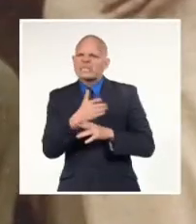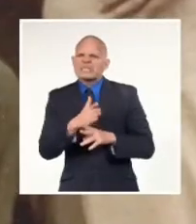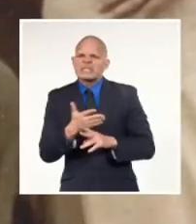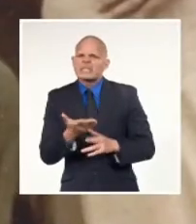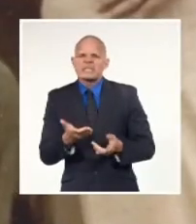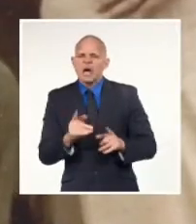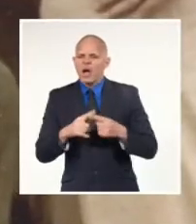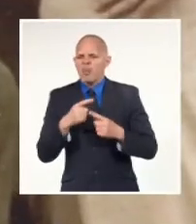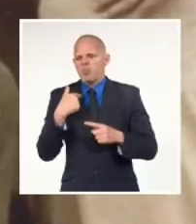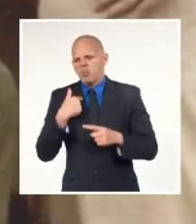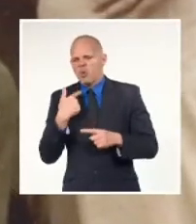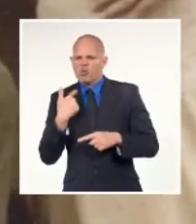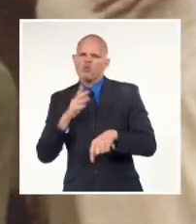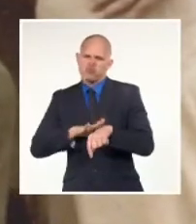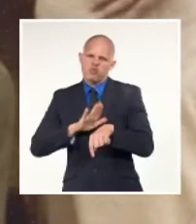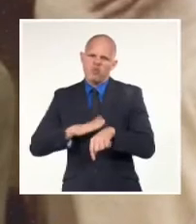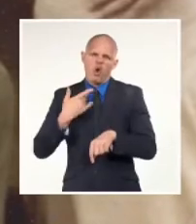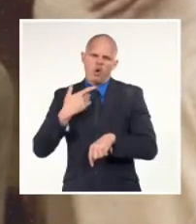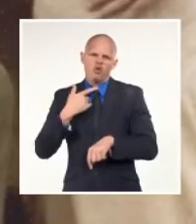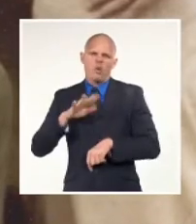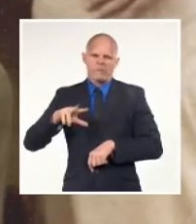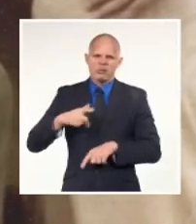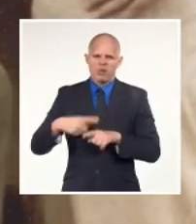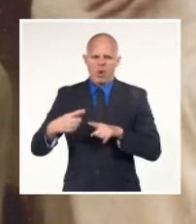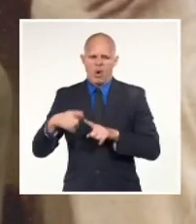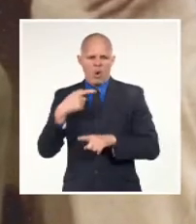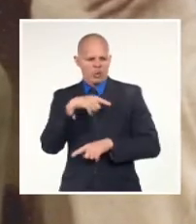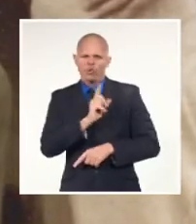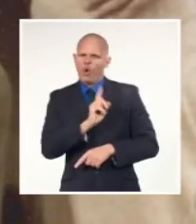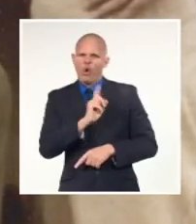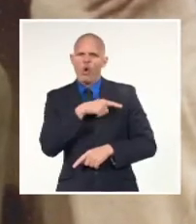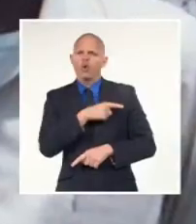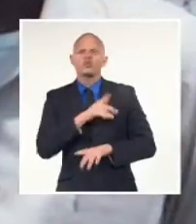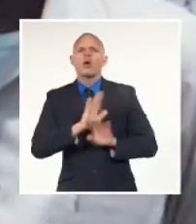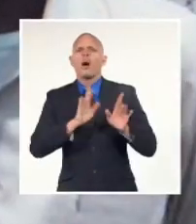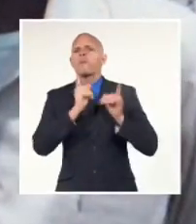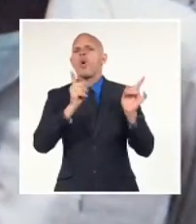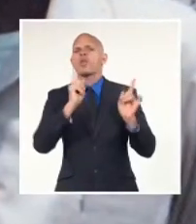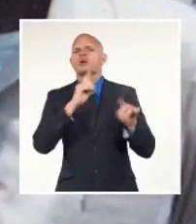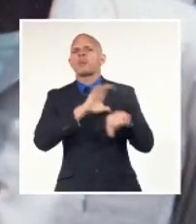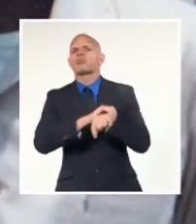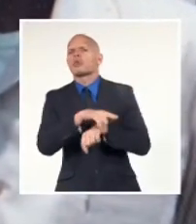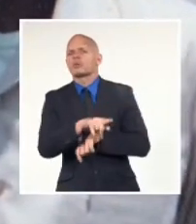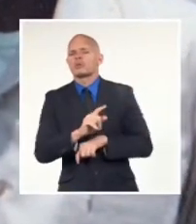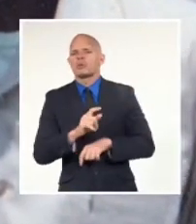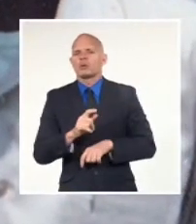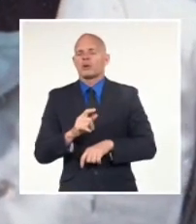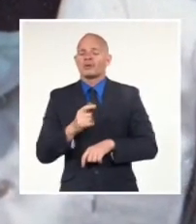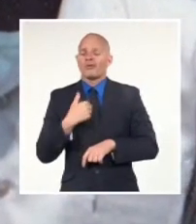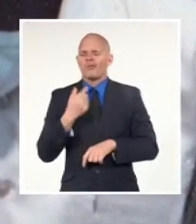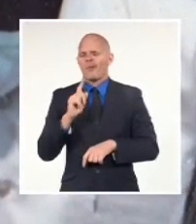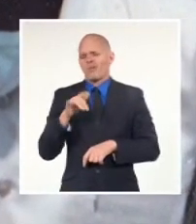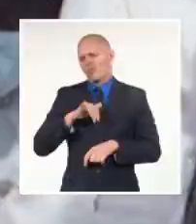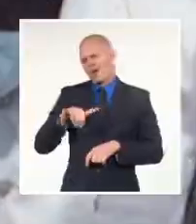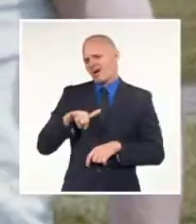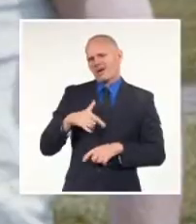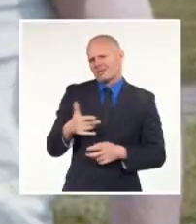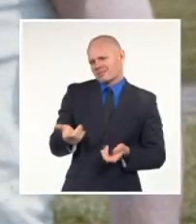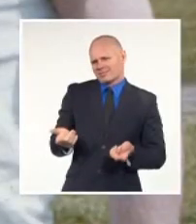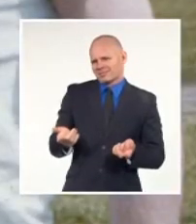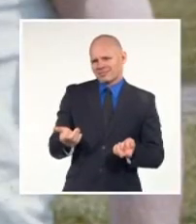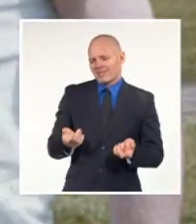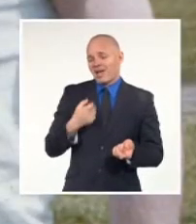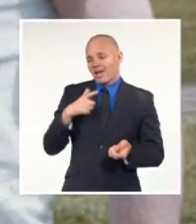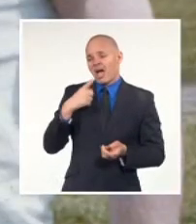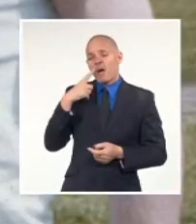político. Yo le decía, no, la diferencia entre ustedes y yo es las circunstancias en que nos formamos. Si yo me hubiera formado las circunstancias que